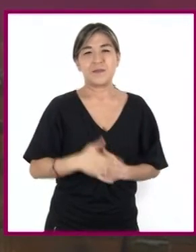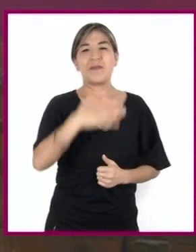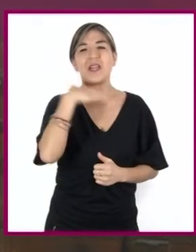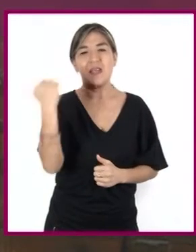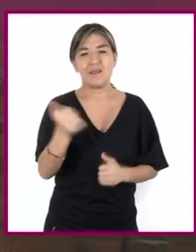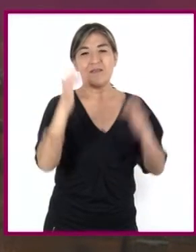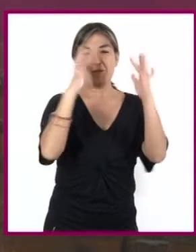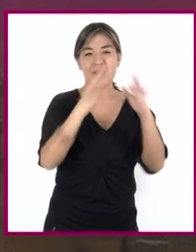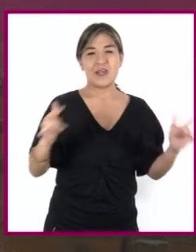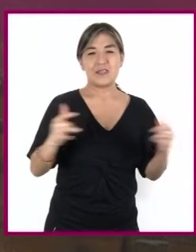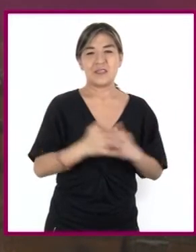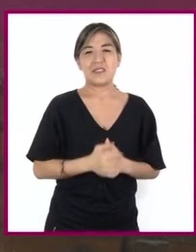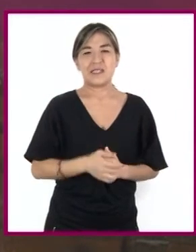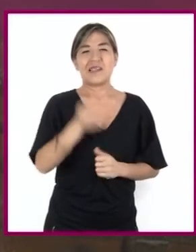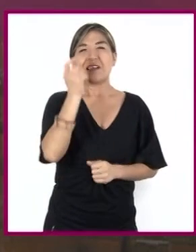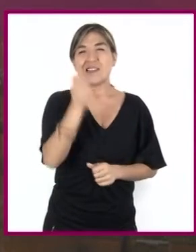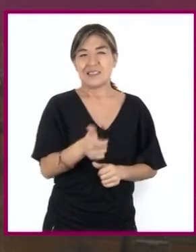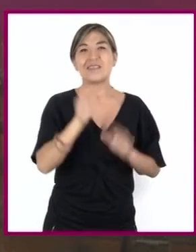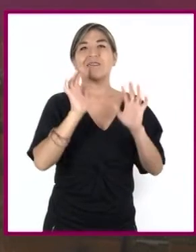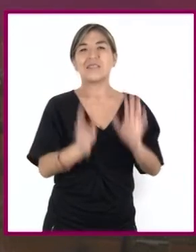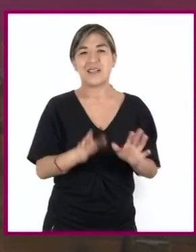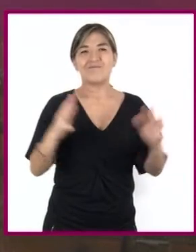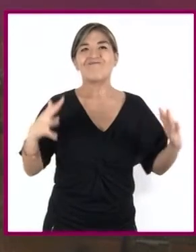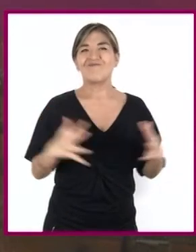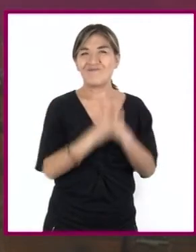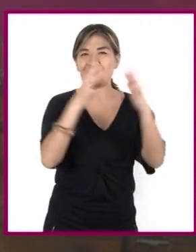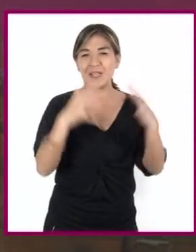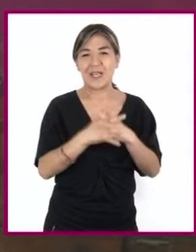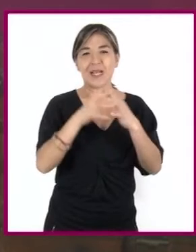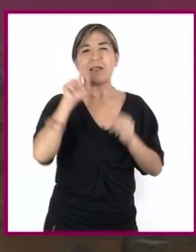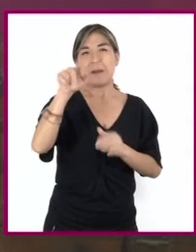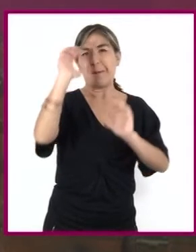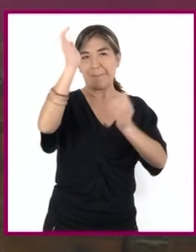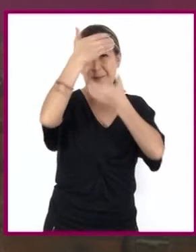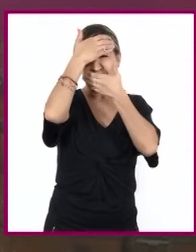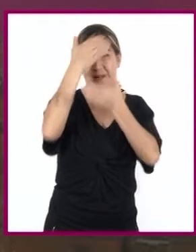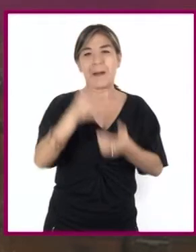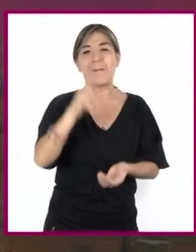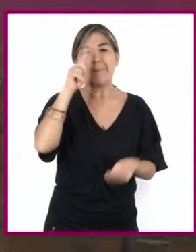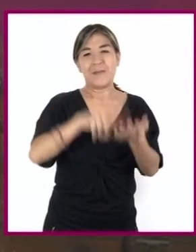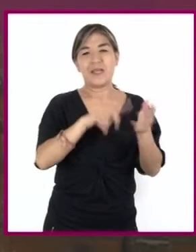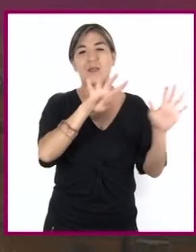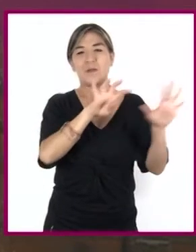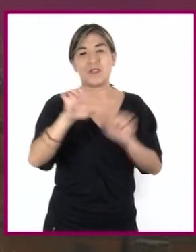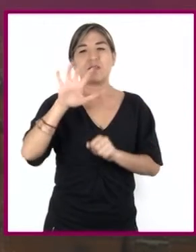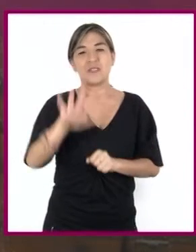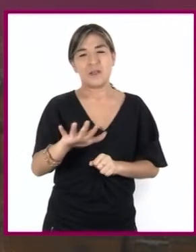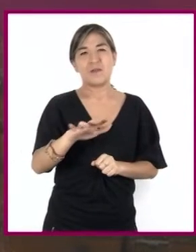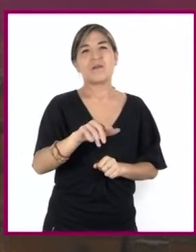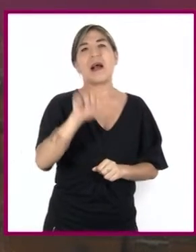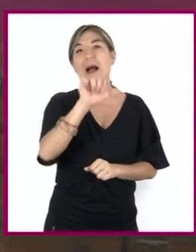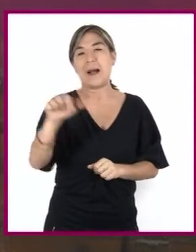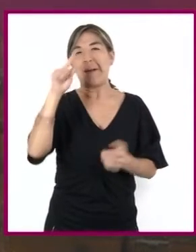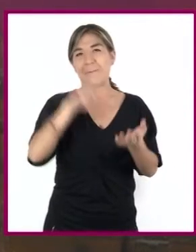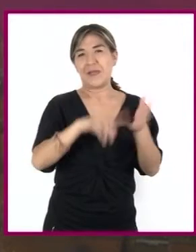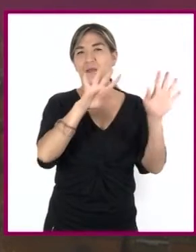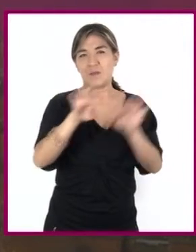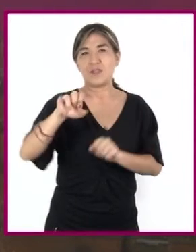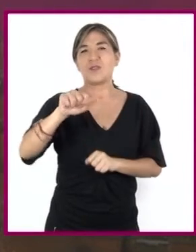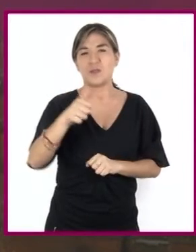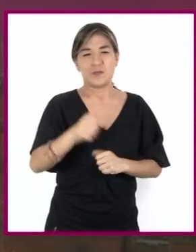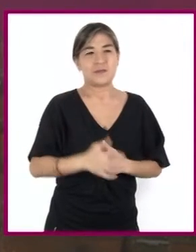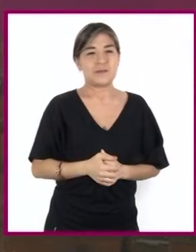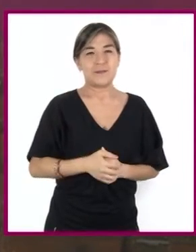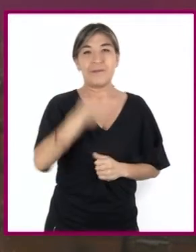Alemania y Francia casi entraron en guerra por Marruecos en 1905 y 1911.